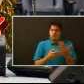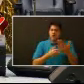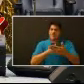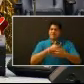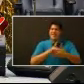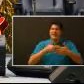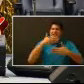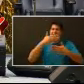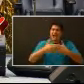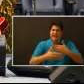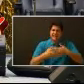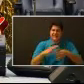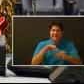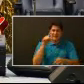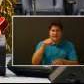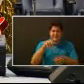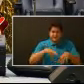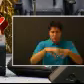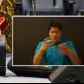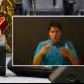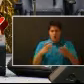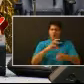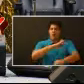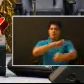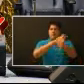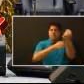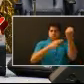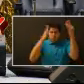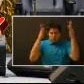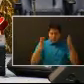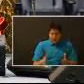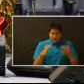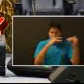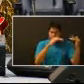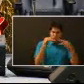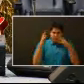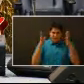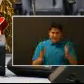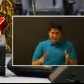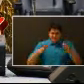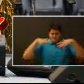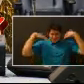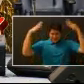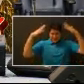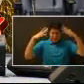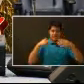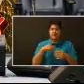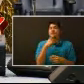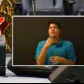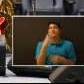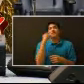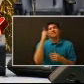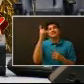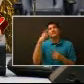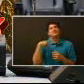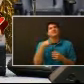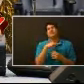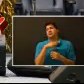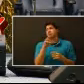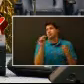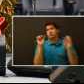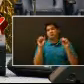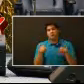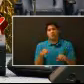poderoso gigante, como poderoso guerrero, yo le decía, Señor, es que nosotros no podemos ir en nuestro